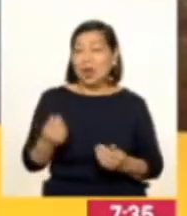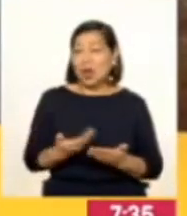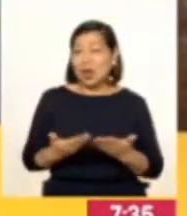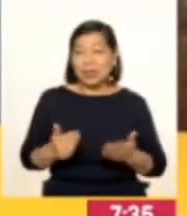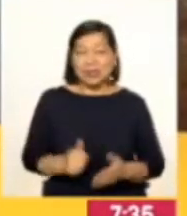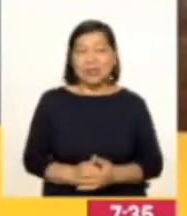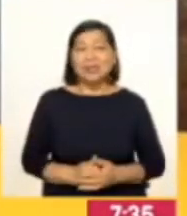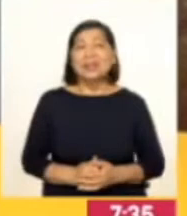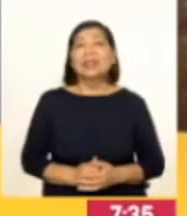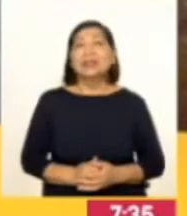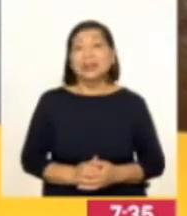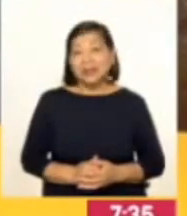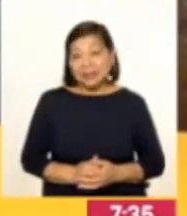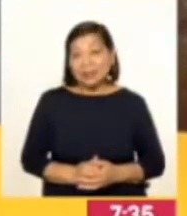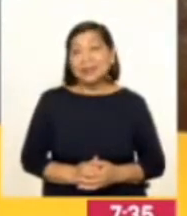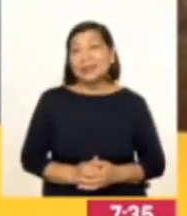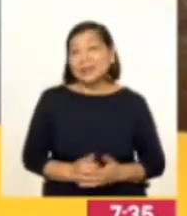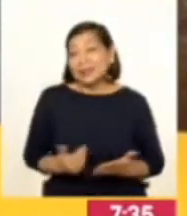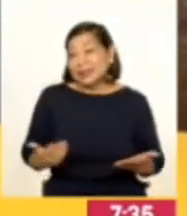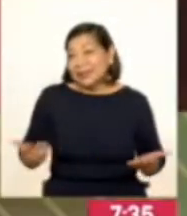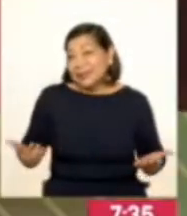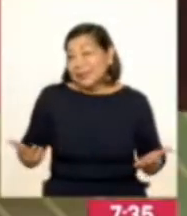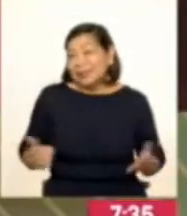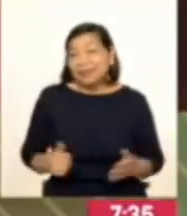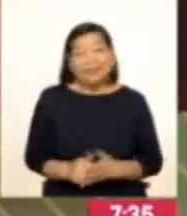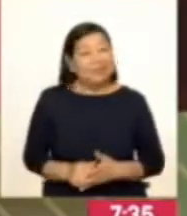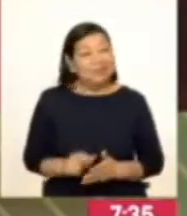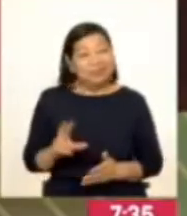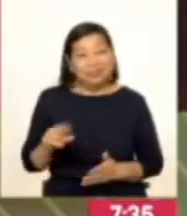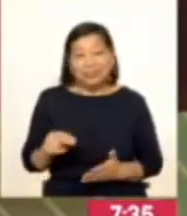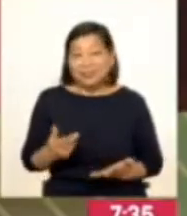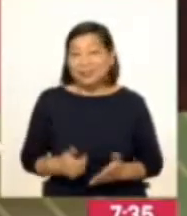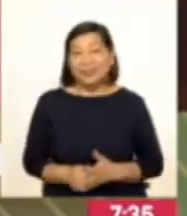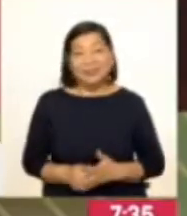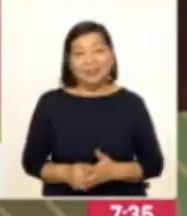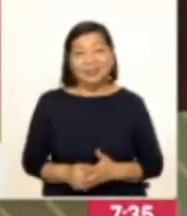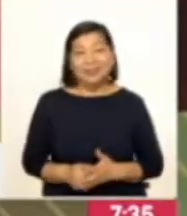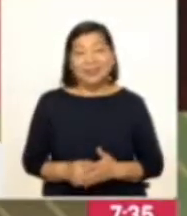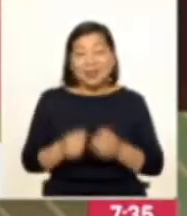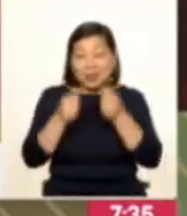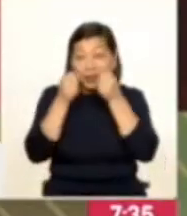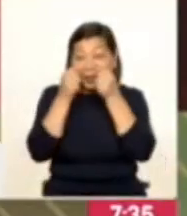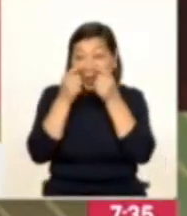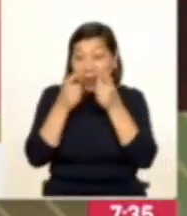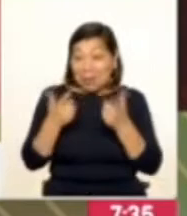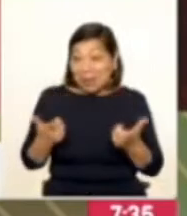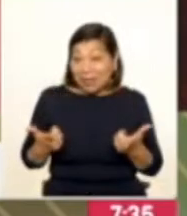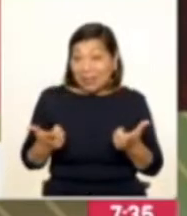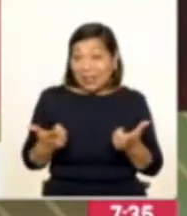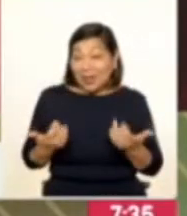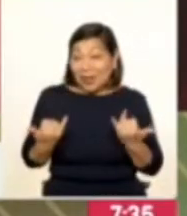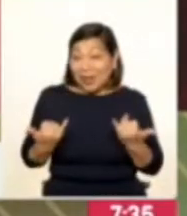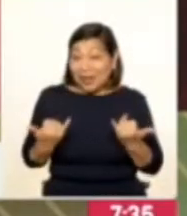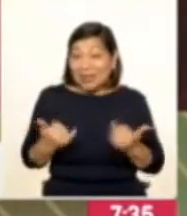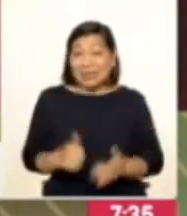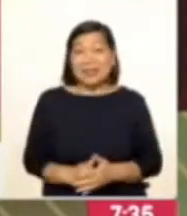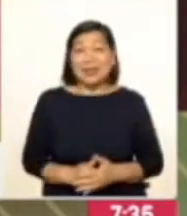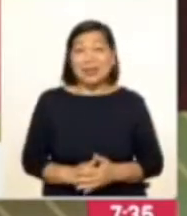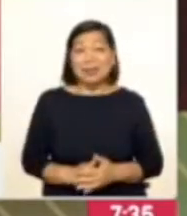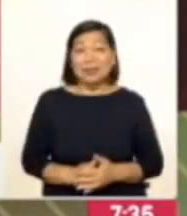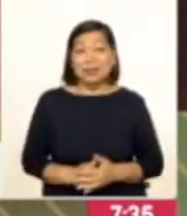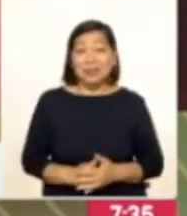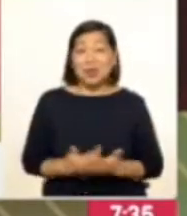cosas así sí pero vamos a no vamos a negar de que nosotros también nos ha sorprendido digamos esta situación no O sea